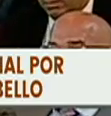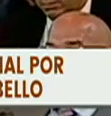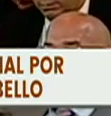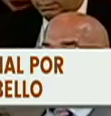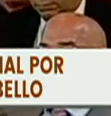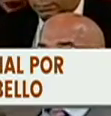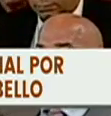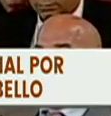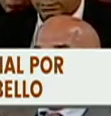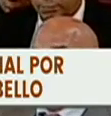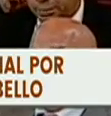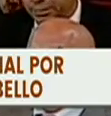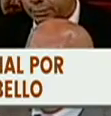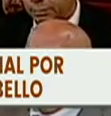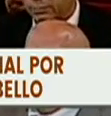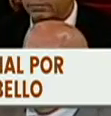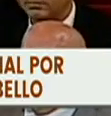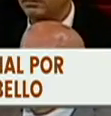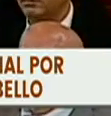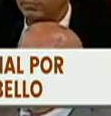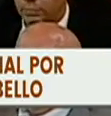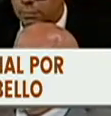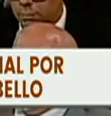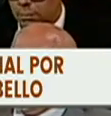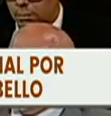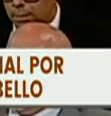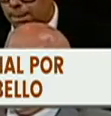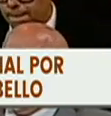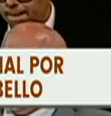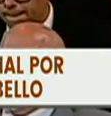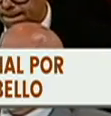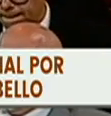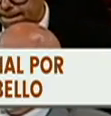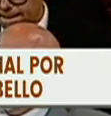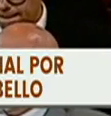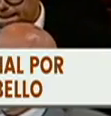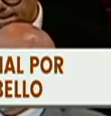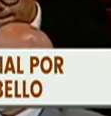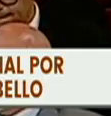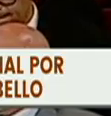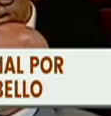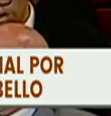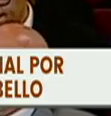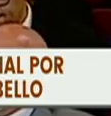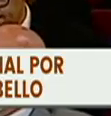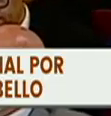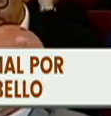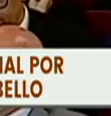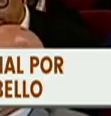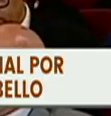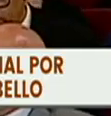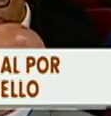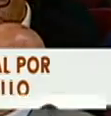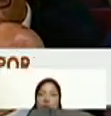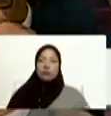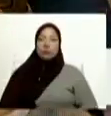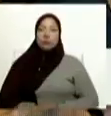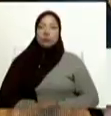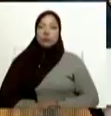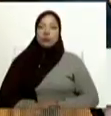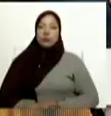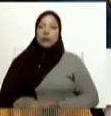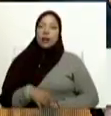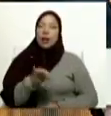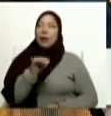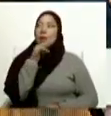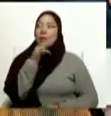tenerse en cuenta que en la guerra la temeridad deja de ser imprudente cuando la certeza de que el enemigo está desapercibido para un